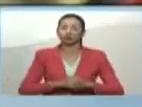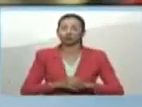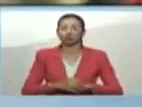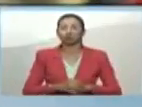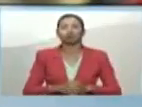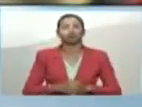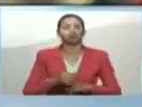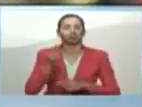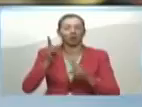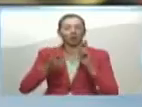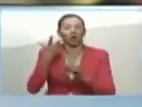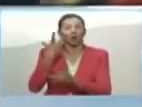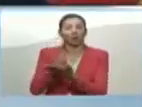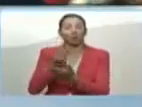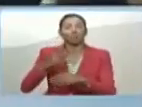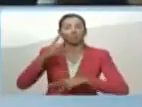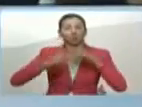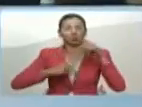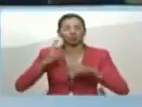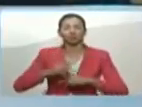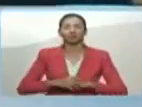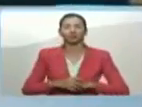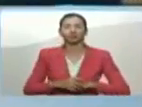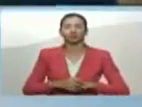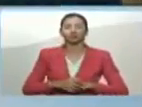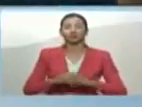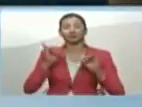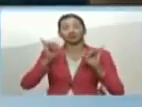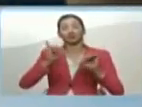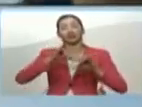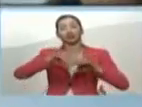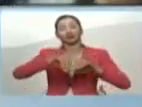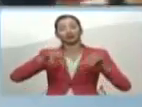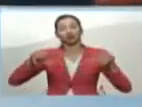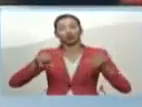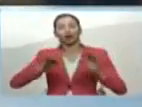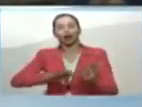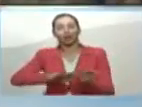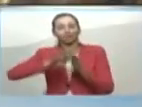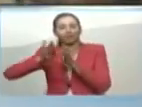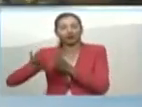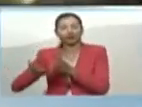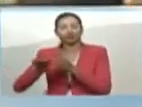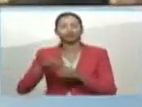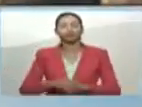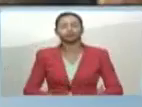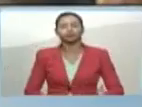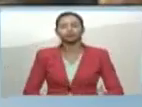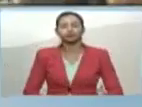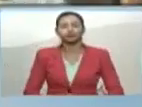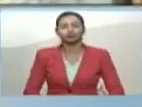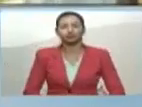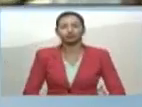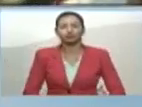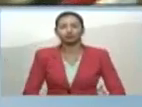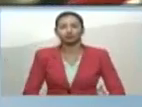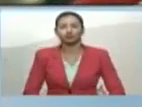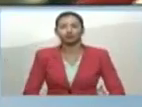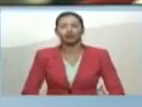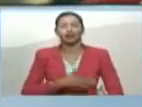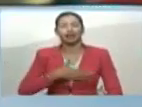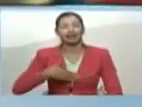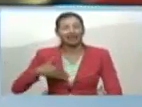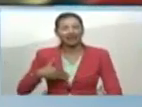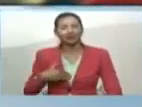comunas, a nivel de consejos comunales y territorio. Lo otro, presidente, queremos fortalecer